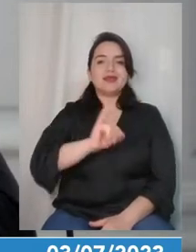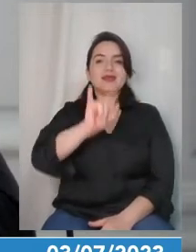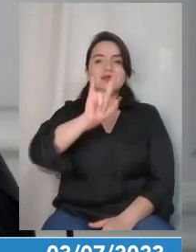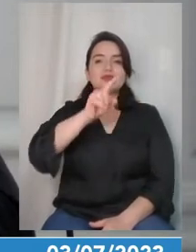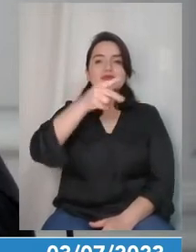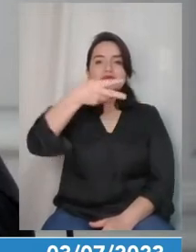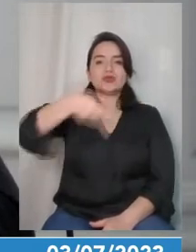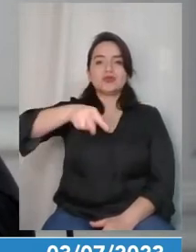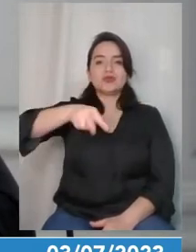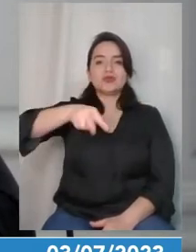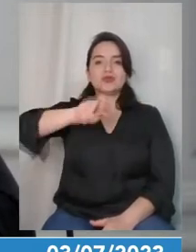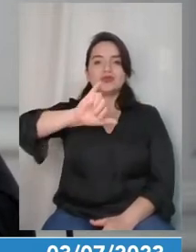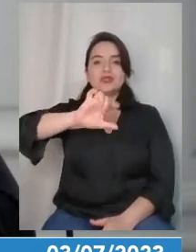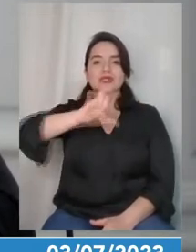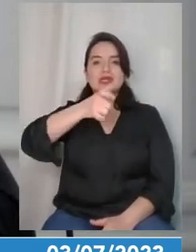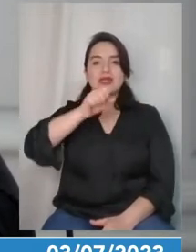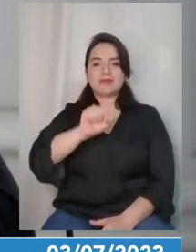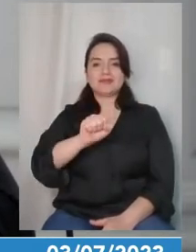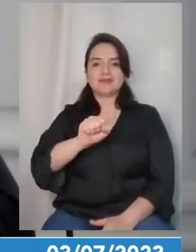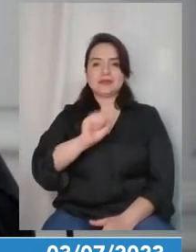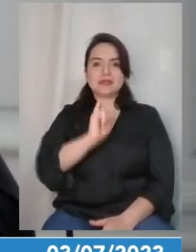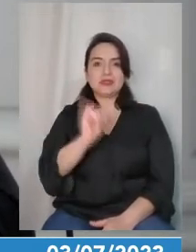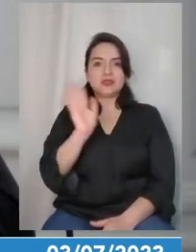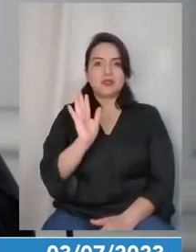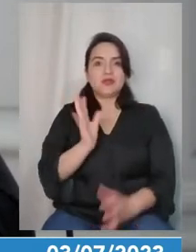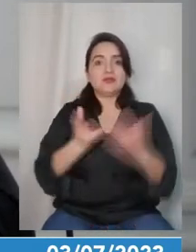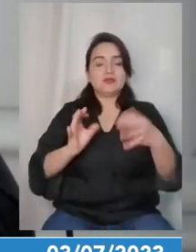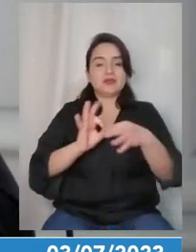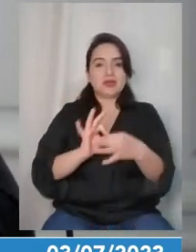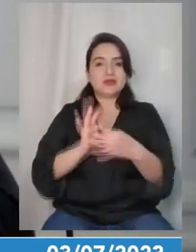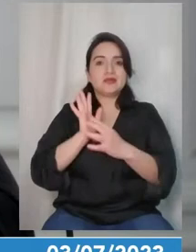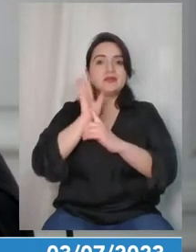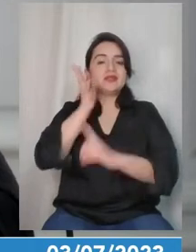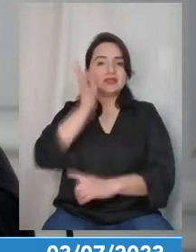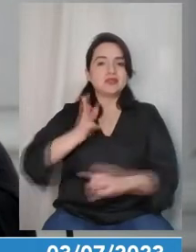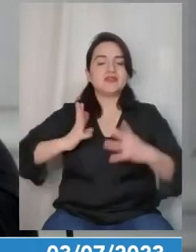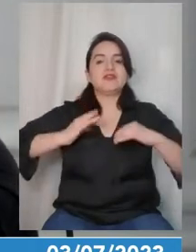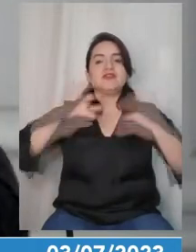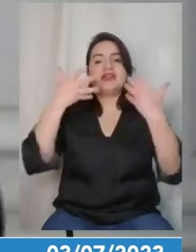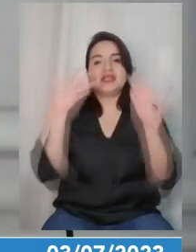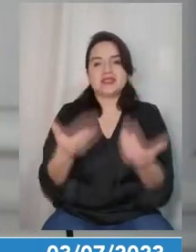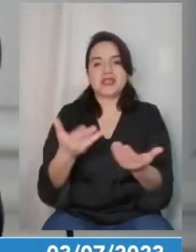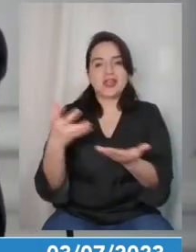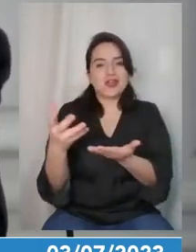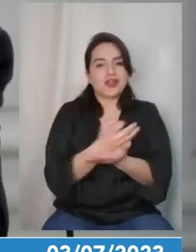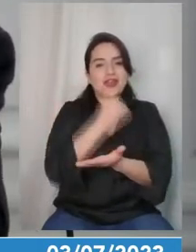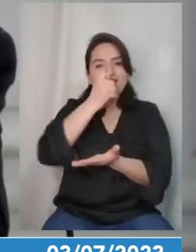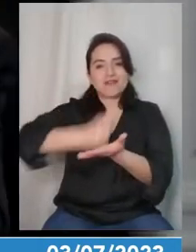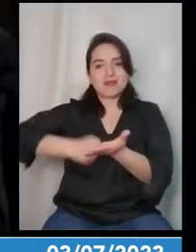Sí. Hola, muchas gracias por la presentación y felicidades por lograr las firmas para ingresar.